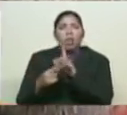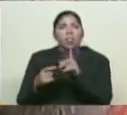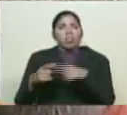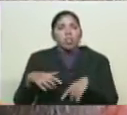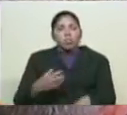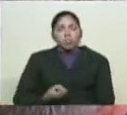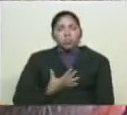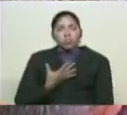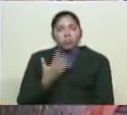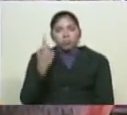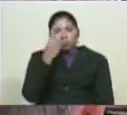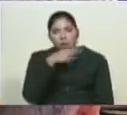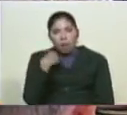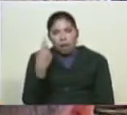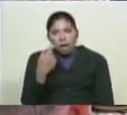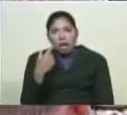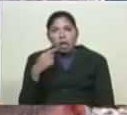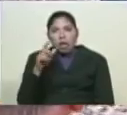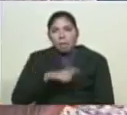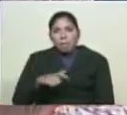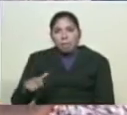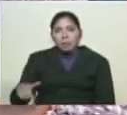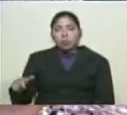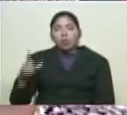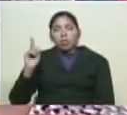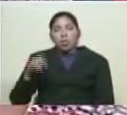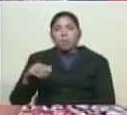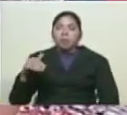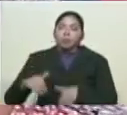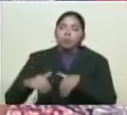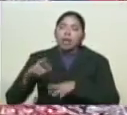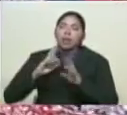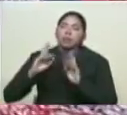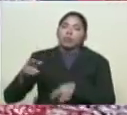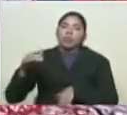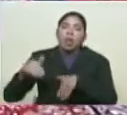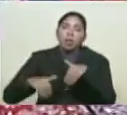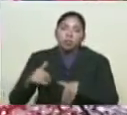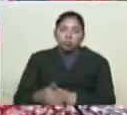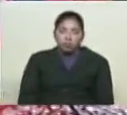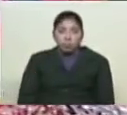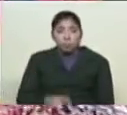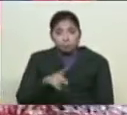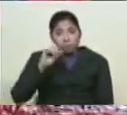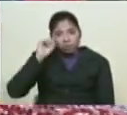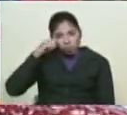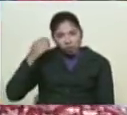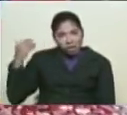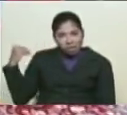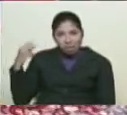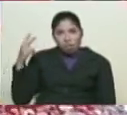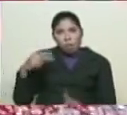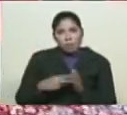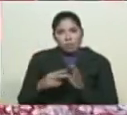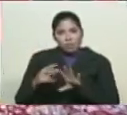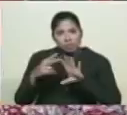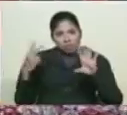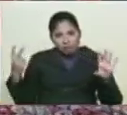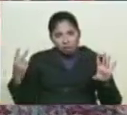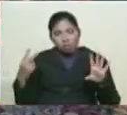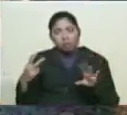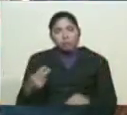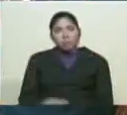urnas electorales el próximo 22 de abril. Y es que recordemos que en el año 2017, si se habla de democracia en Venezuela,